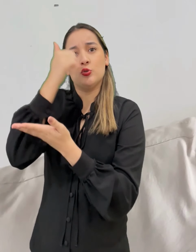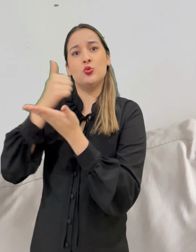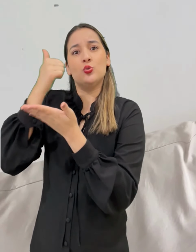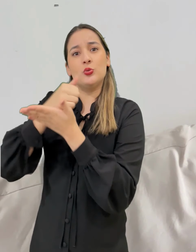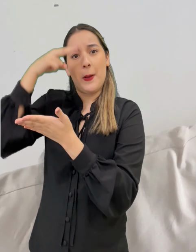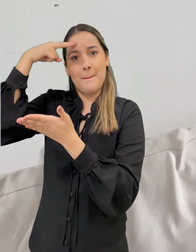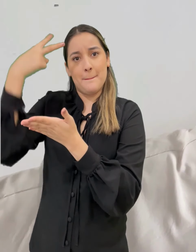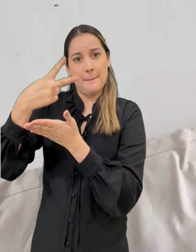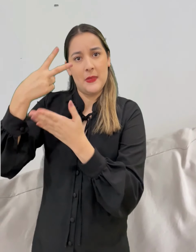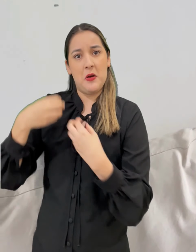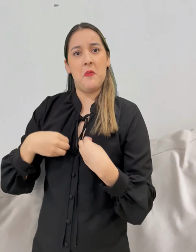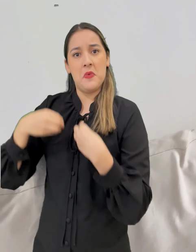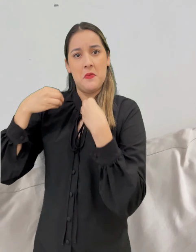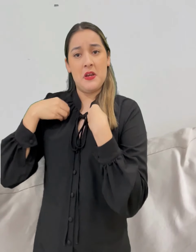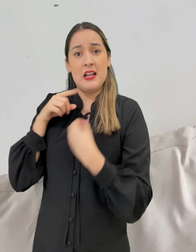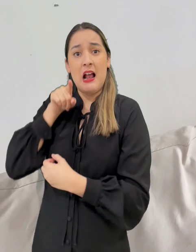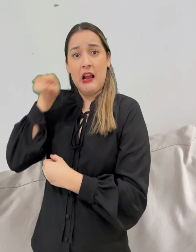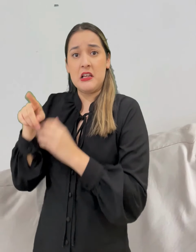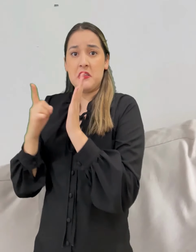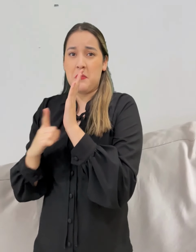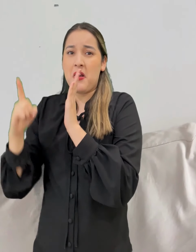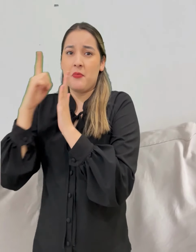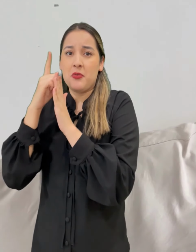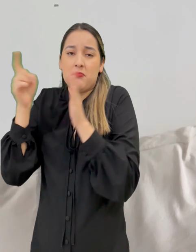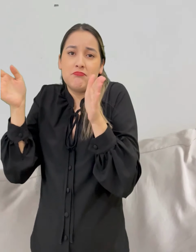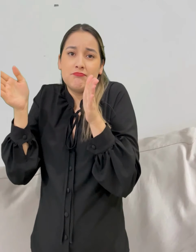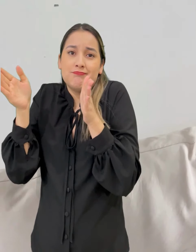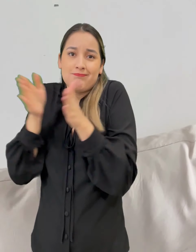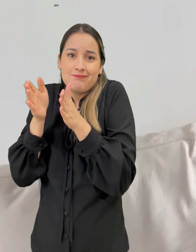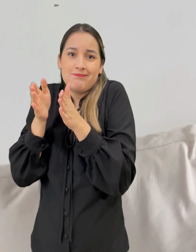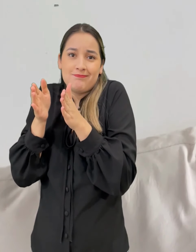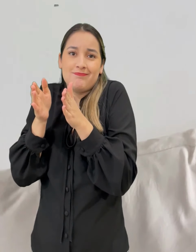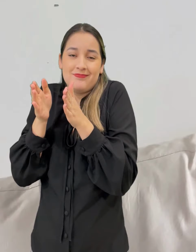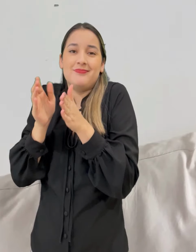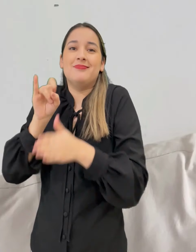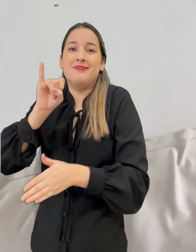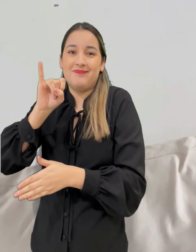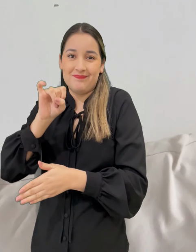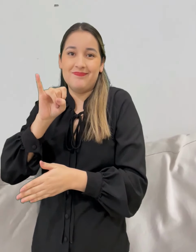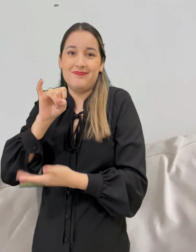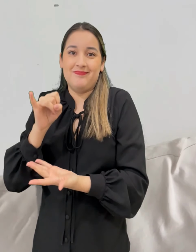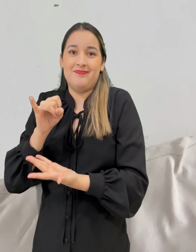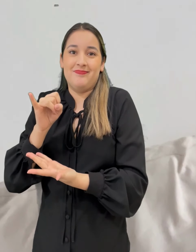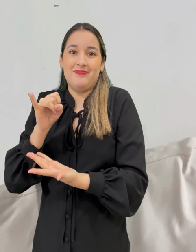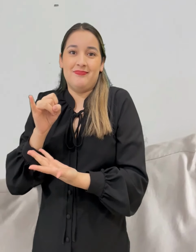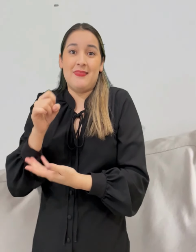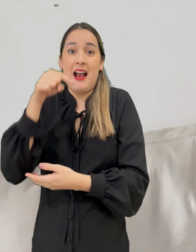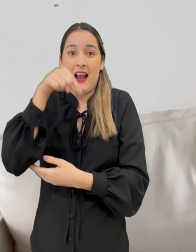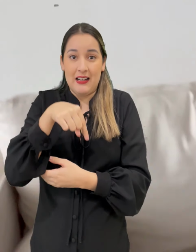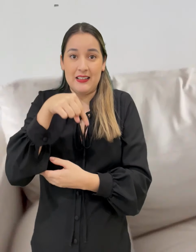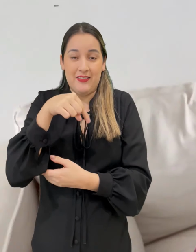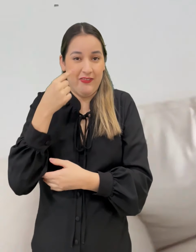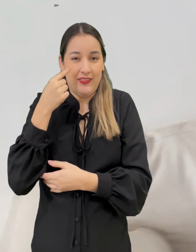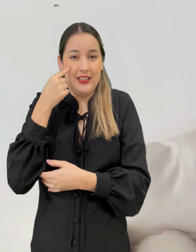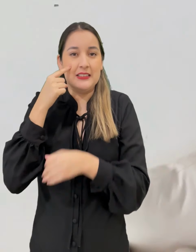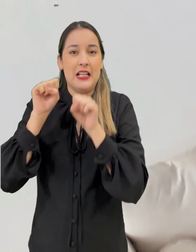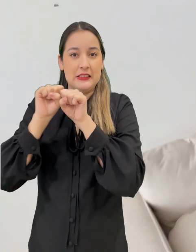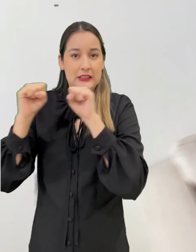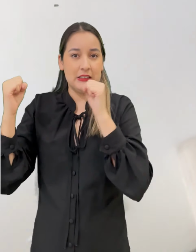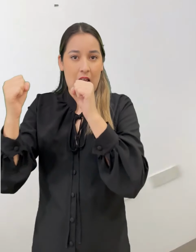pues teníamos un departamento pues tamaño departamento uno pequeñito entonces pues esta